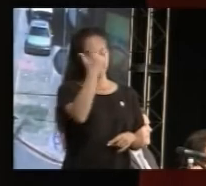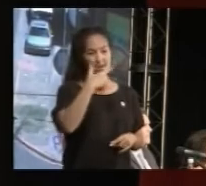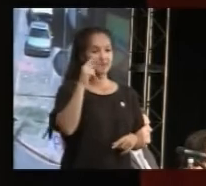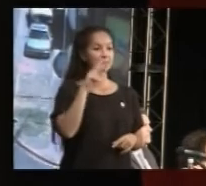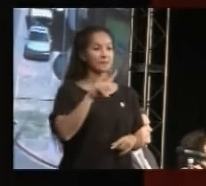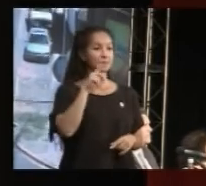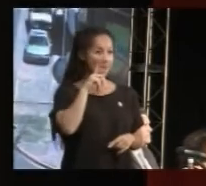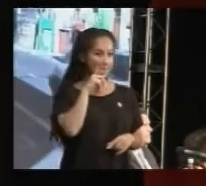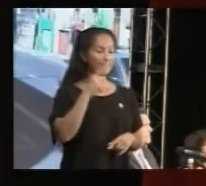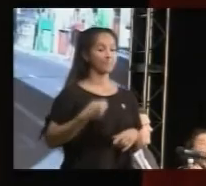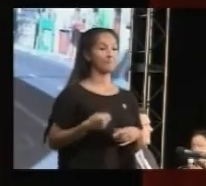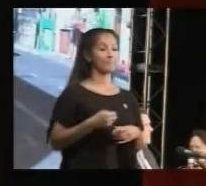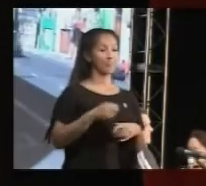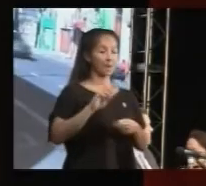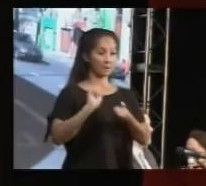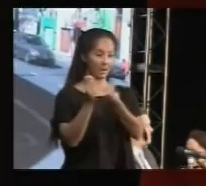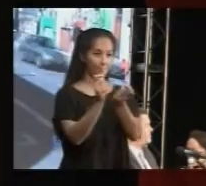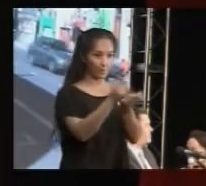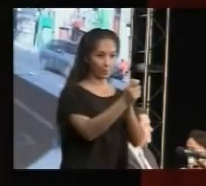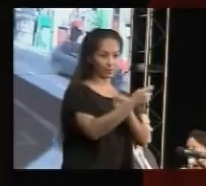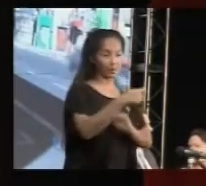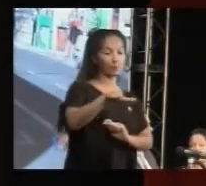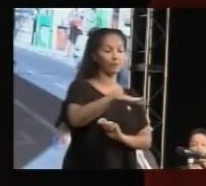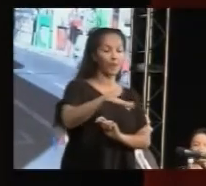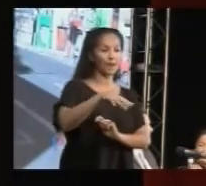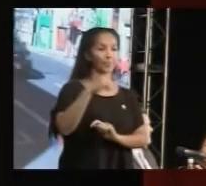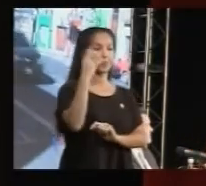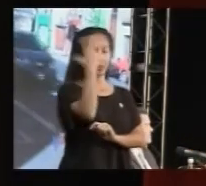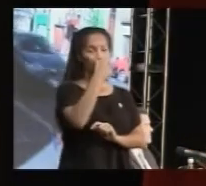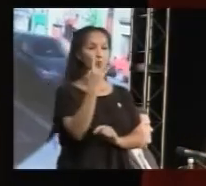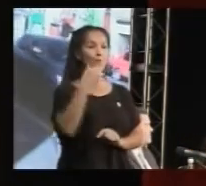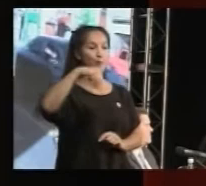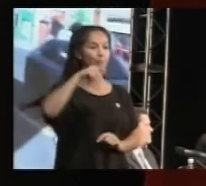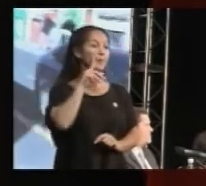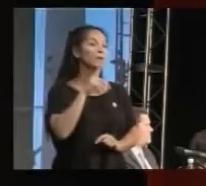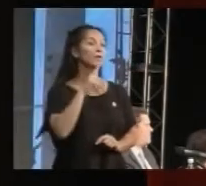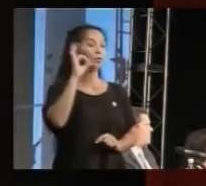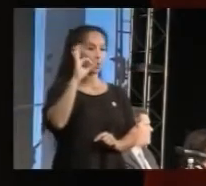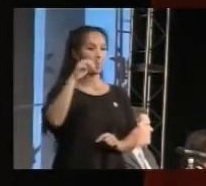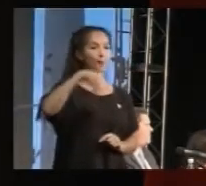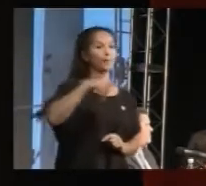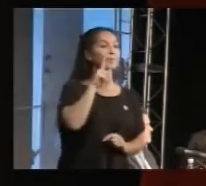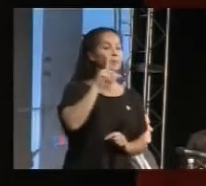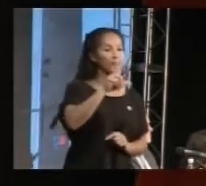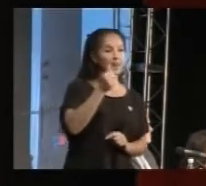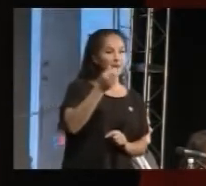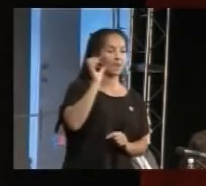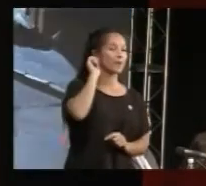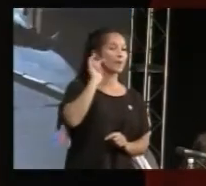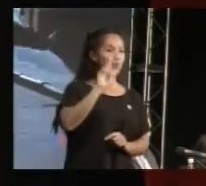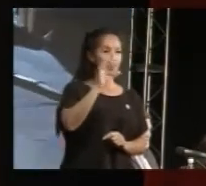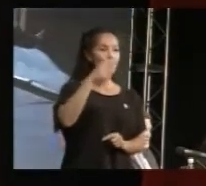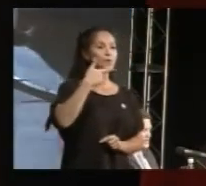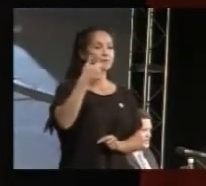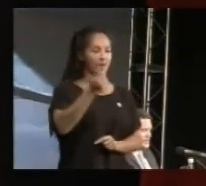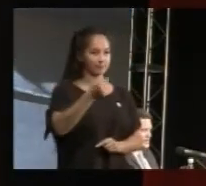y ampliado el Centro de Salud de Barrio Mito y ampliamos los consultorios de las postas sanitarias de Barrio La Milagrosa. En